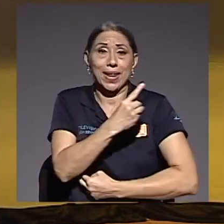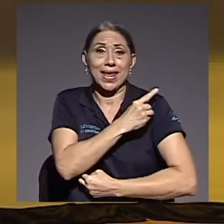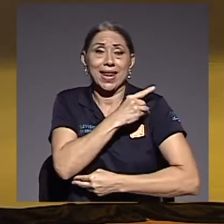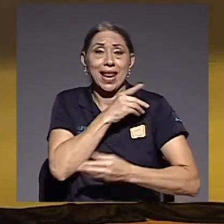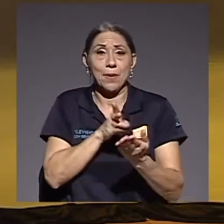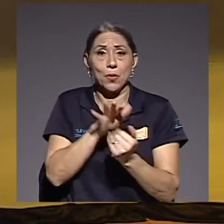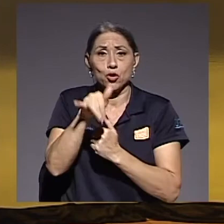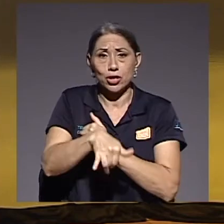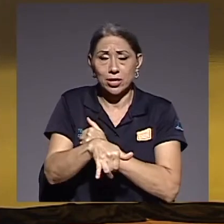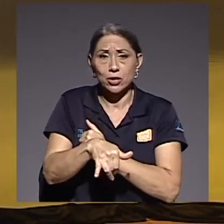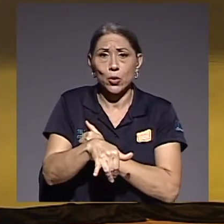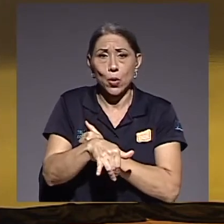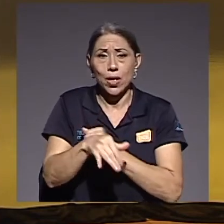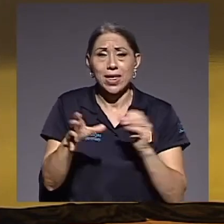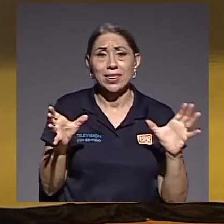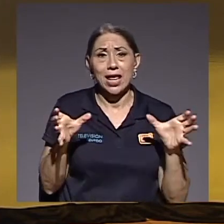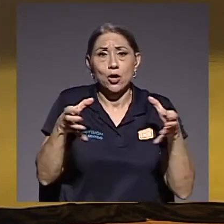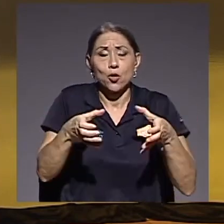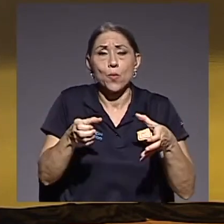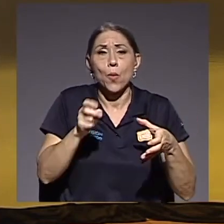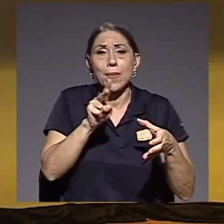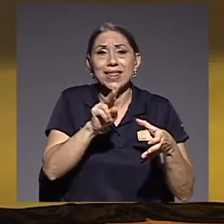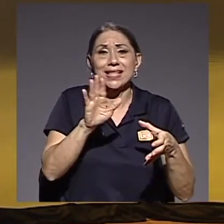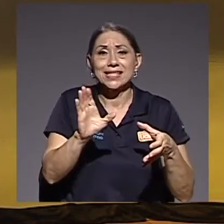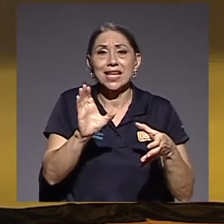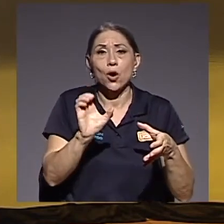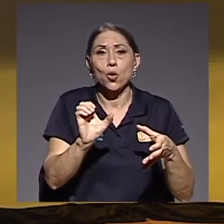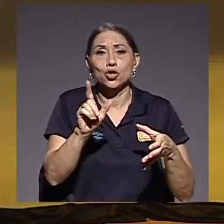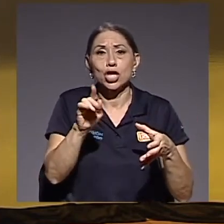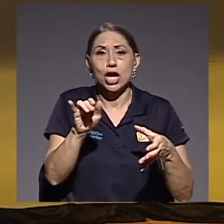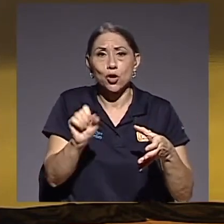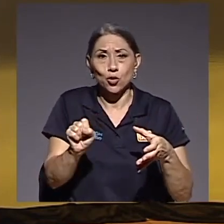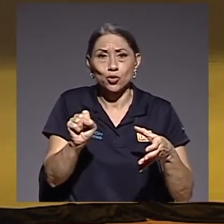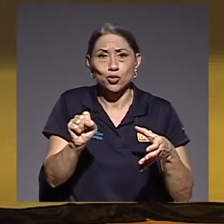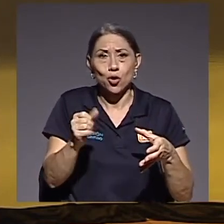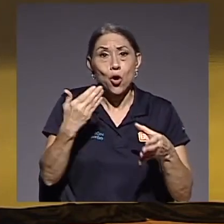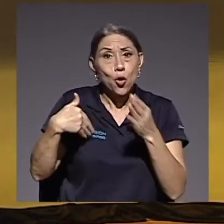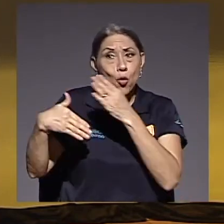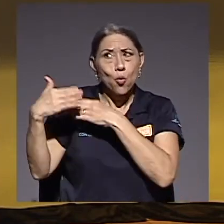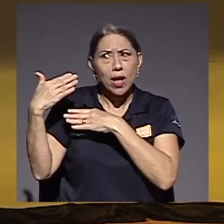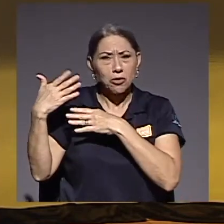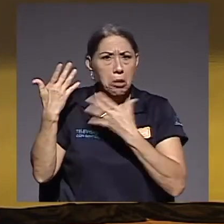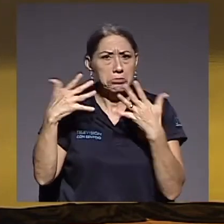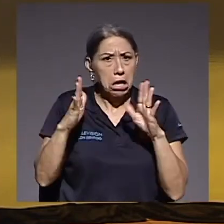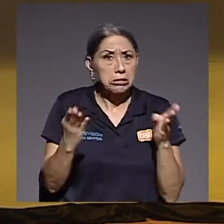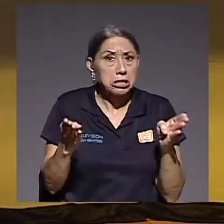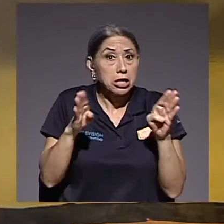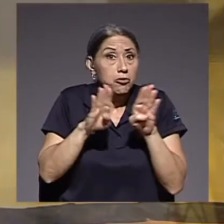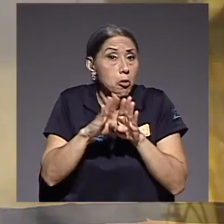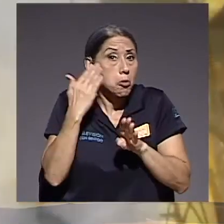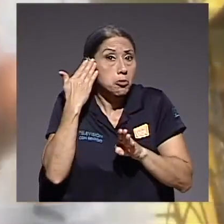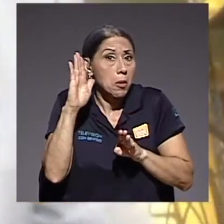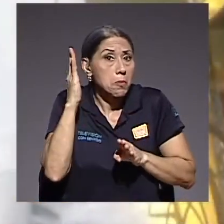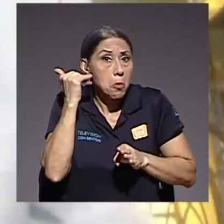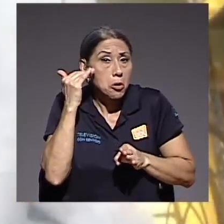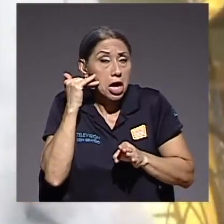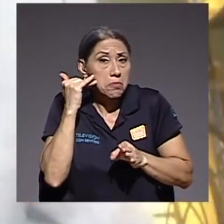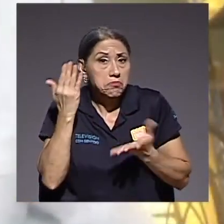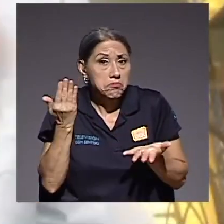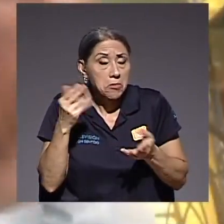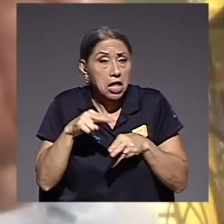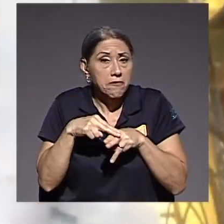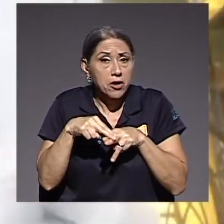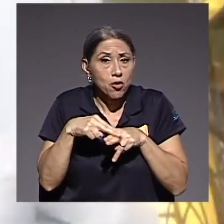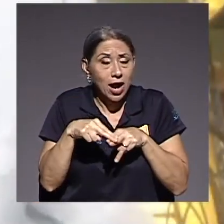del Grupo 25 Ciclos cuando se hizo, que por cierto se cerró inexplicablemente, el